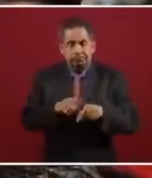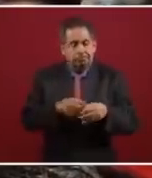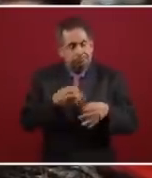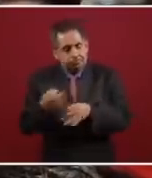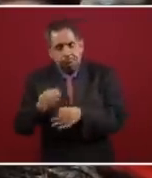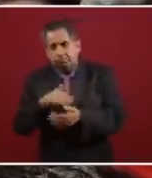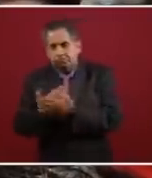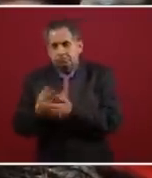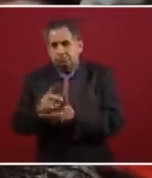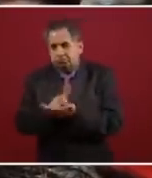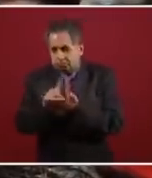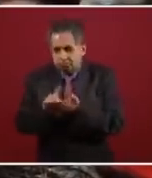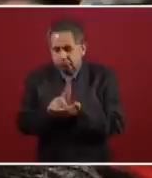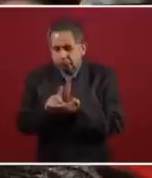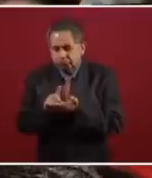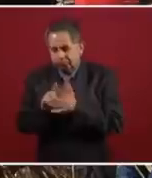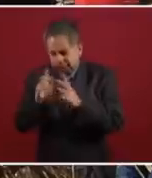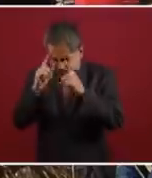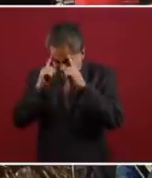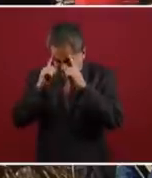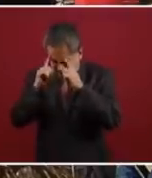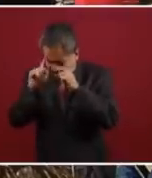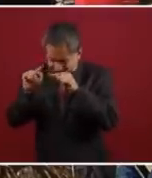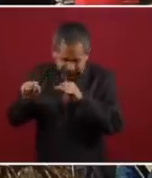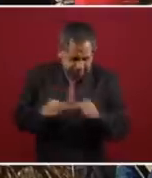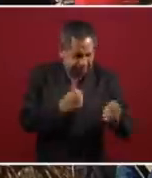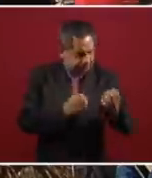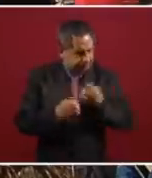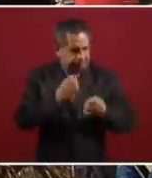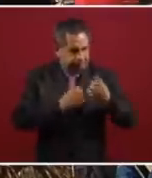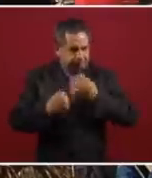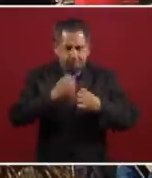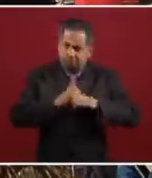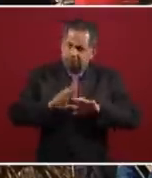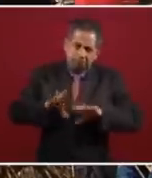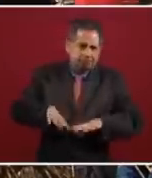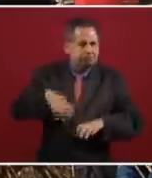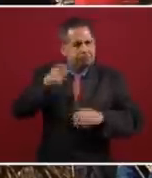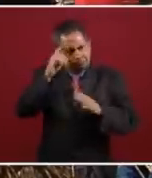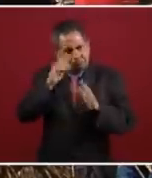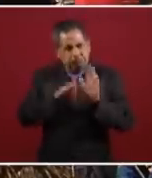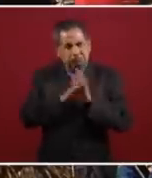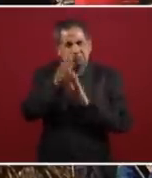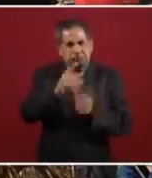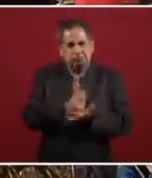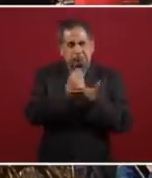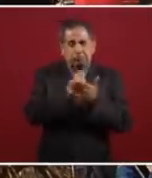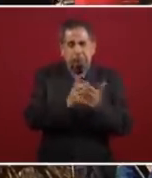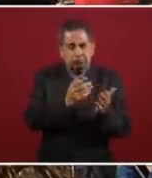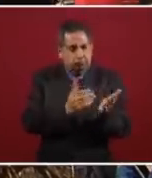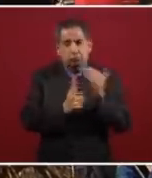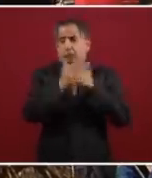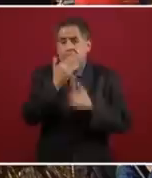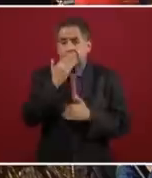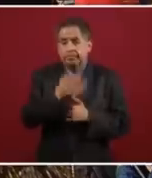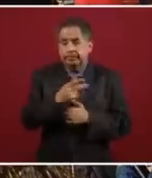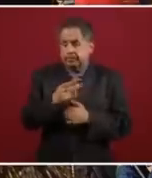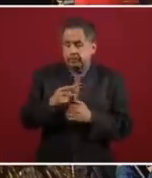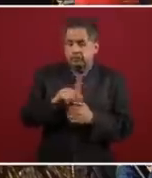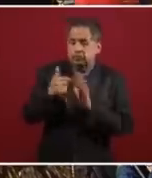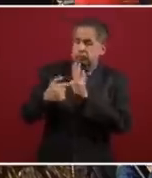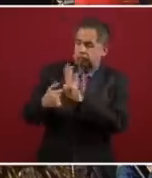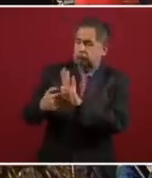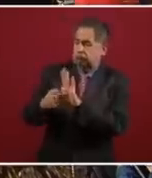en decepción y encontró en el ejercicio una manera de terapia, ¿no? Esto pues sirvió como